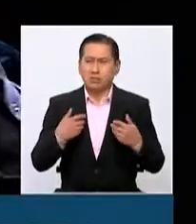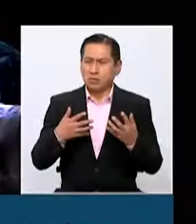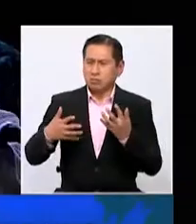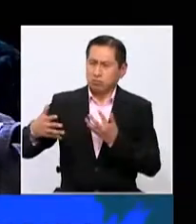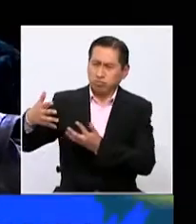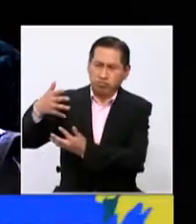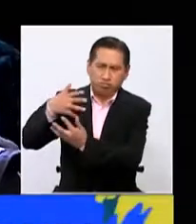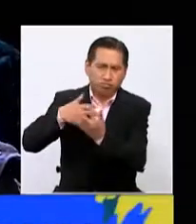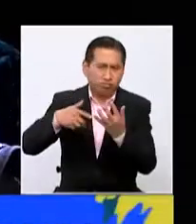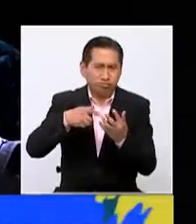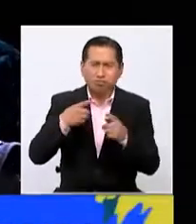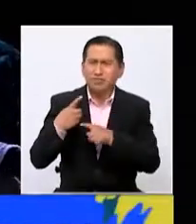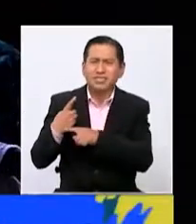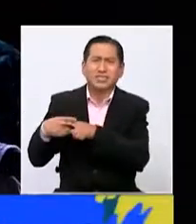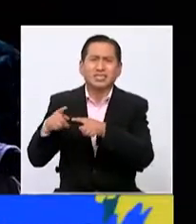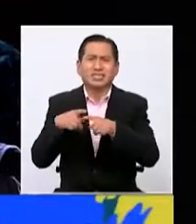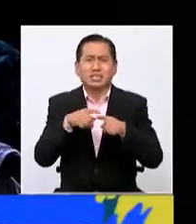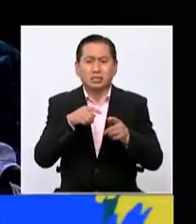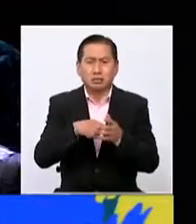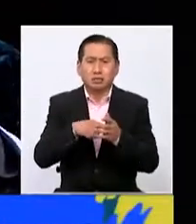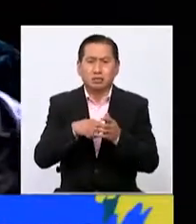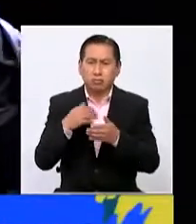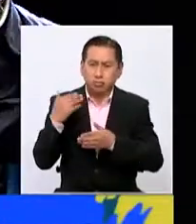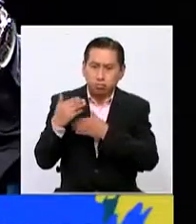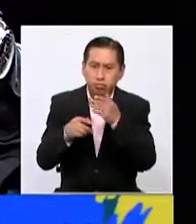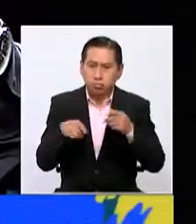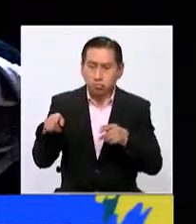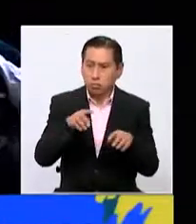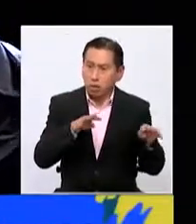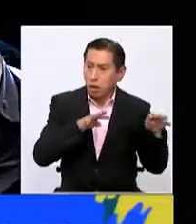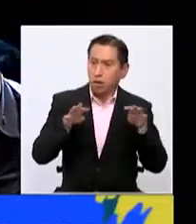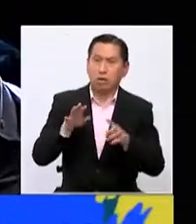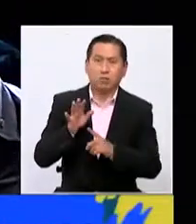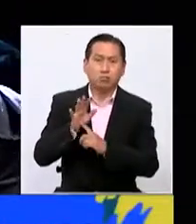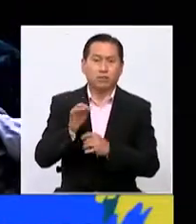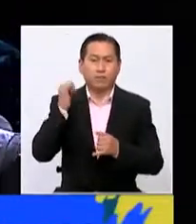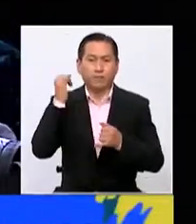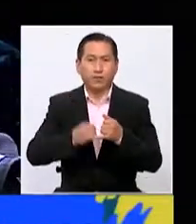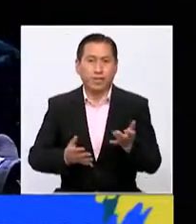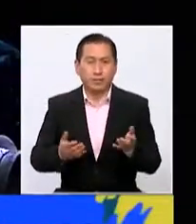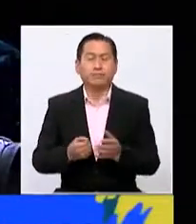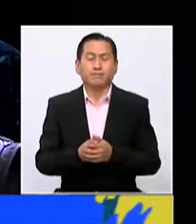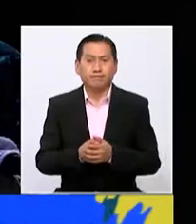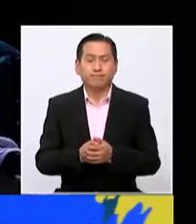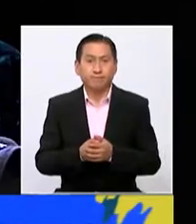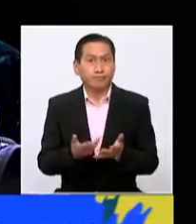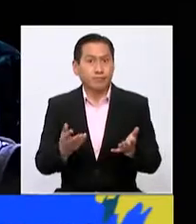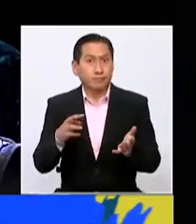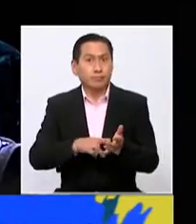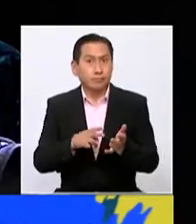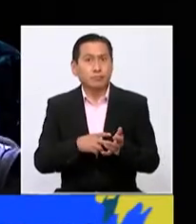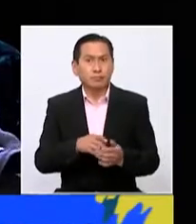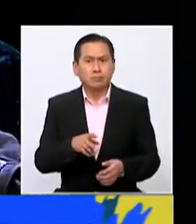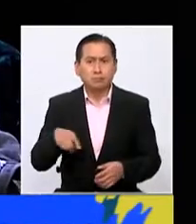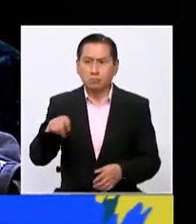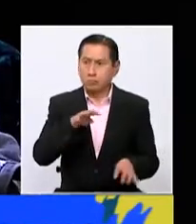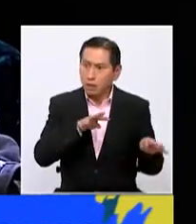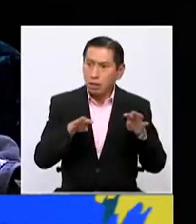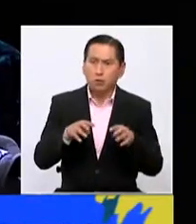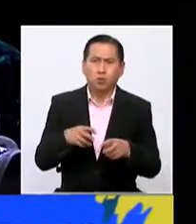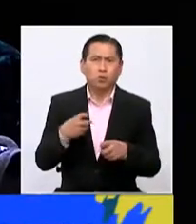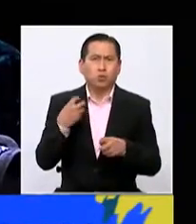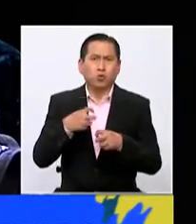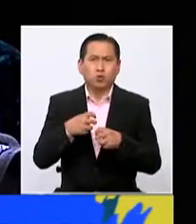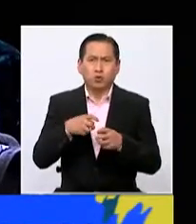en el proceso hasta que las personas logran ver el contenido o el resultado final. Así pues, más o menos puedes ver lo complejo que es